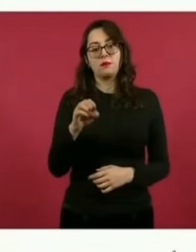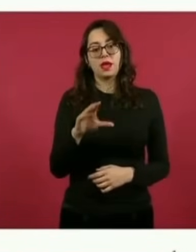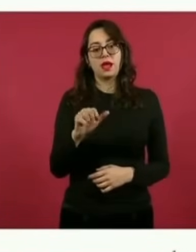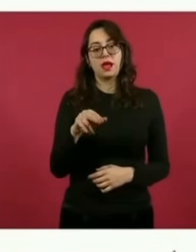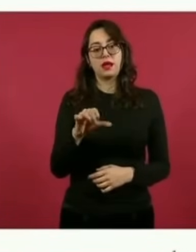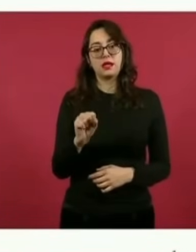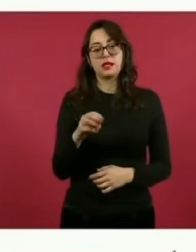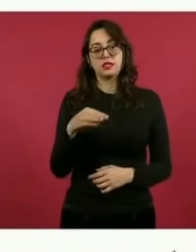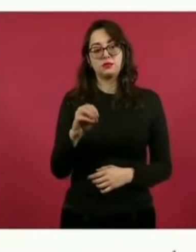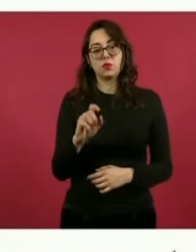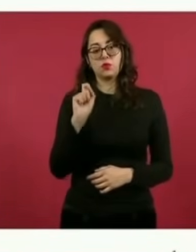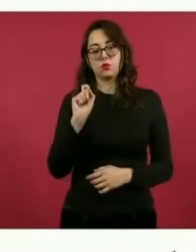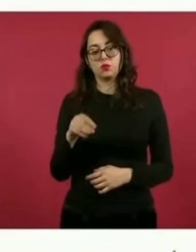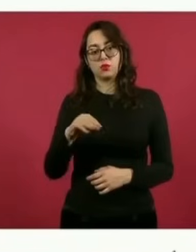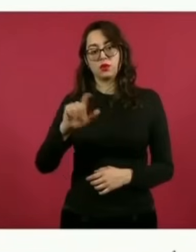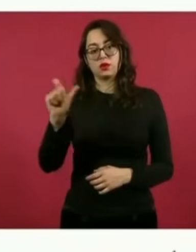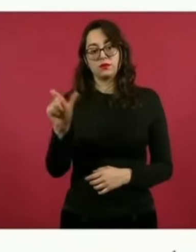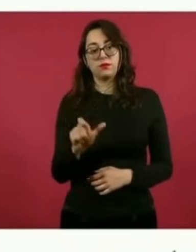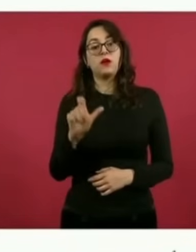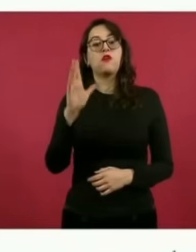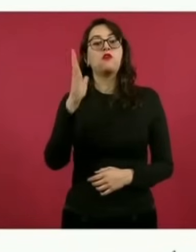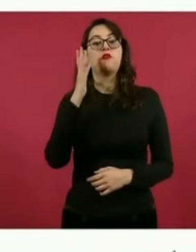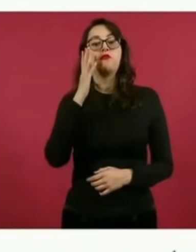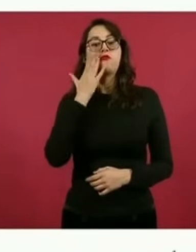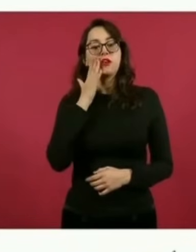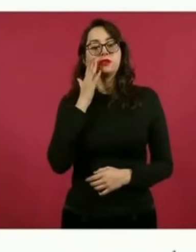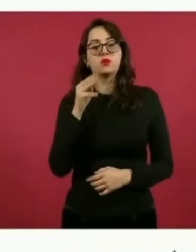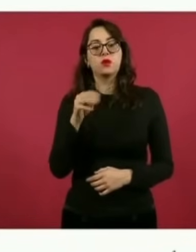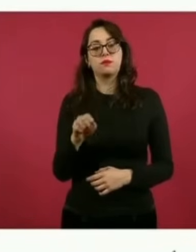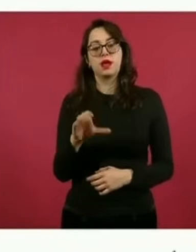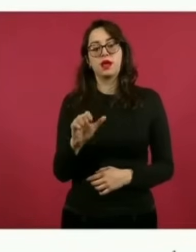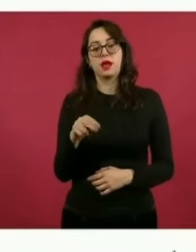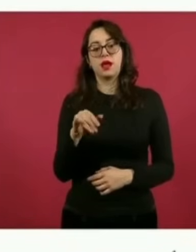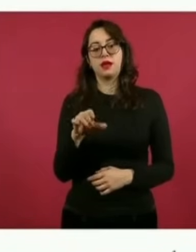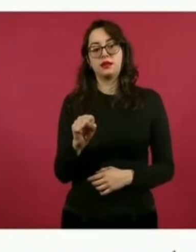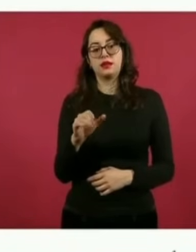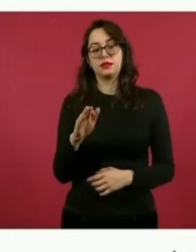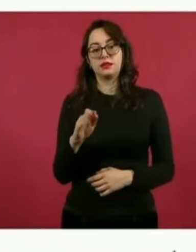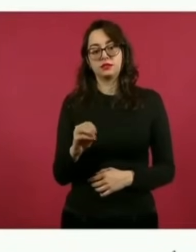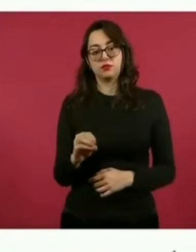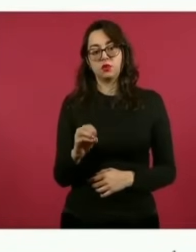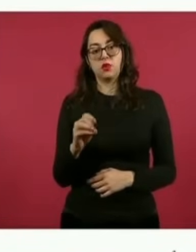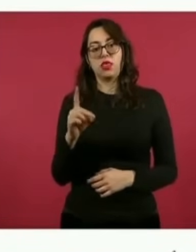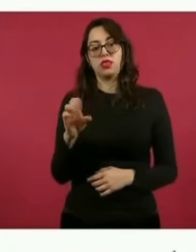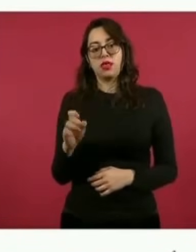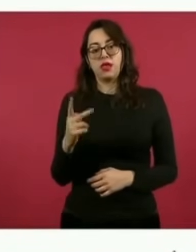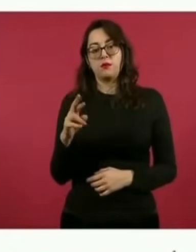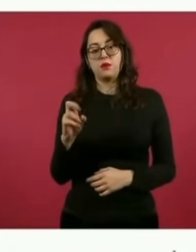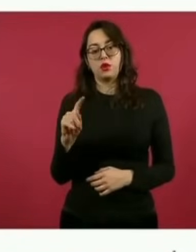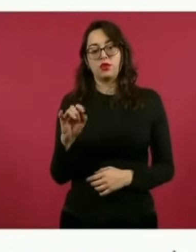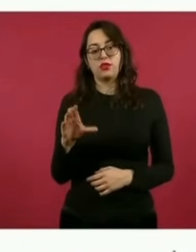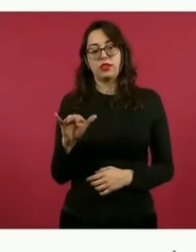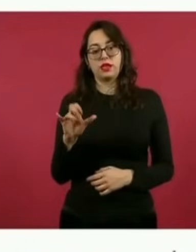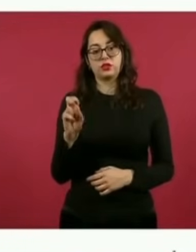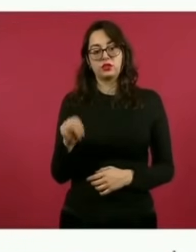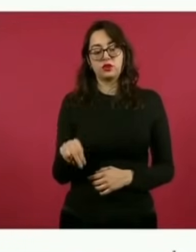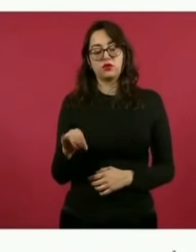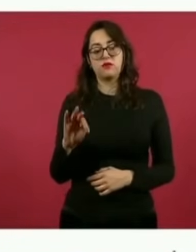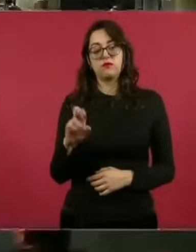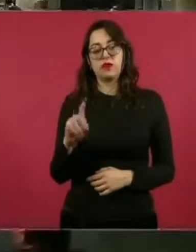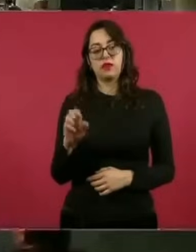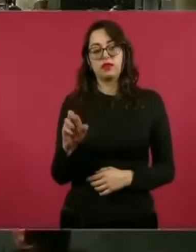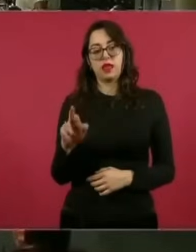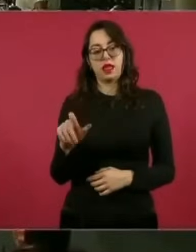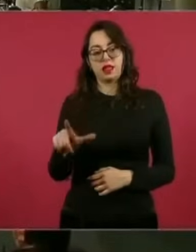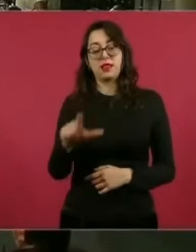@mecanismo_MX y Facebook, Mecanismo de Protección Federal. De igual forma, mencionar que estamos ubicados en Londres